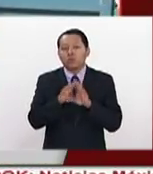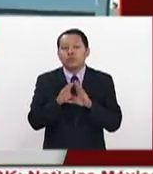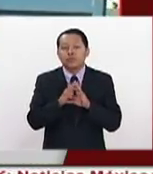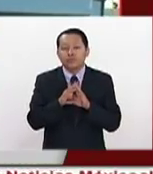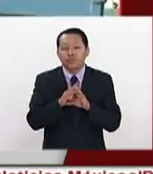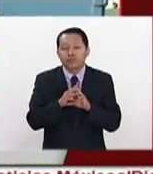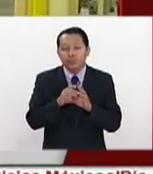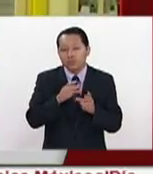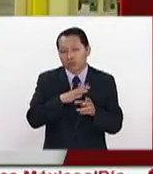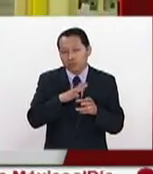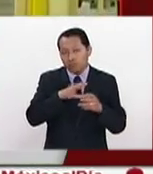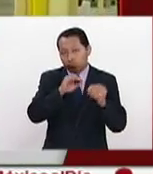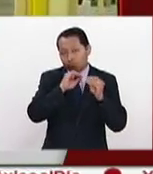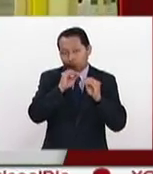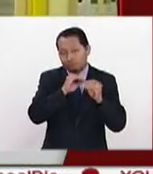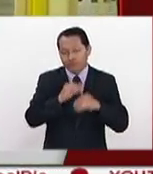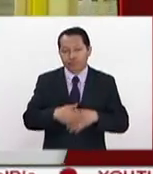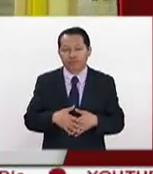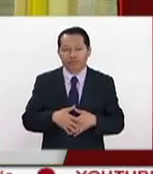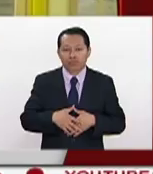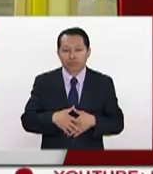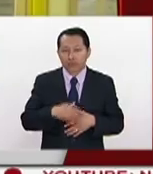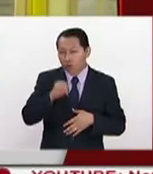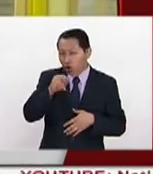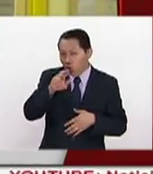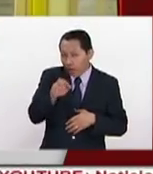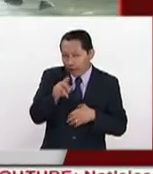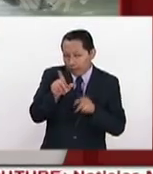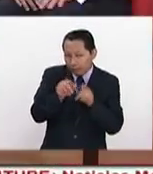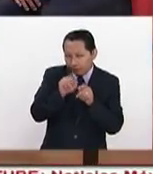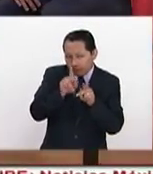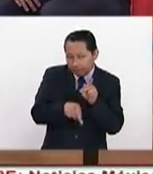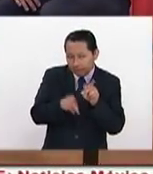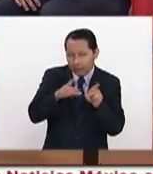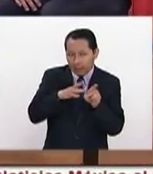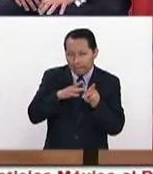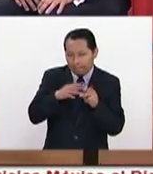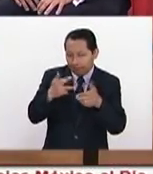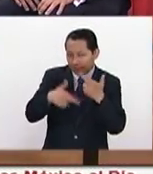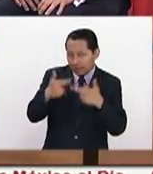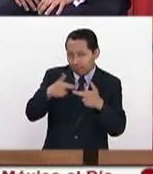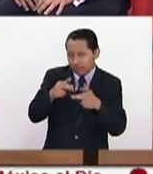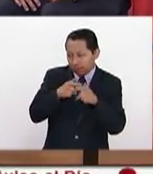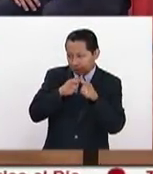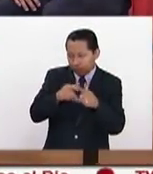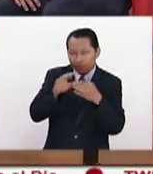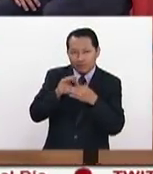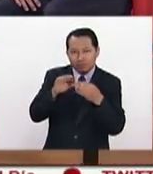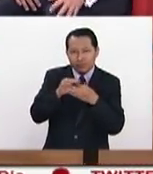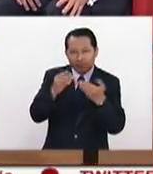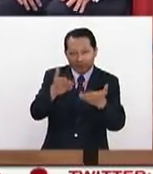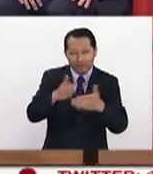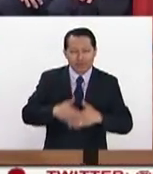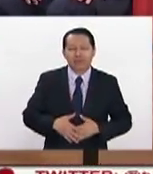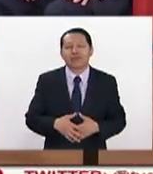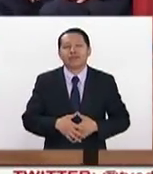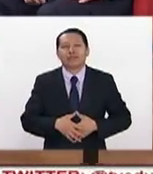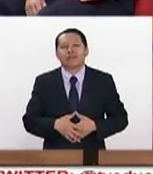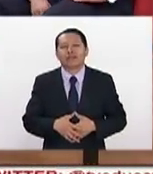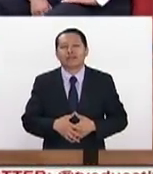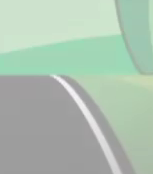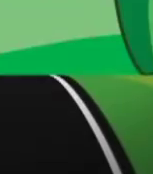el ambiente de negociación. Claro. Si me lo permites, Jorge, vamos a hacer una breve pausa y regresamos para seguir hablando de este tema. Perfecto. Regresamos.